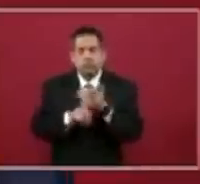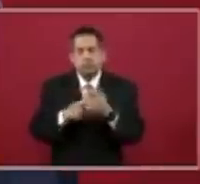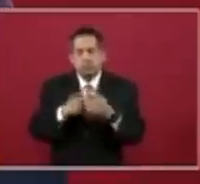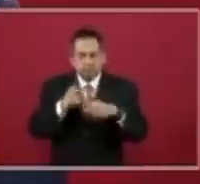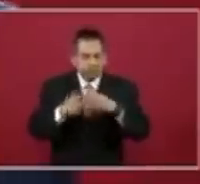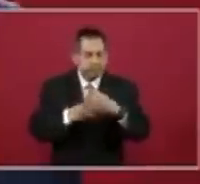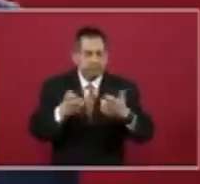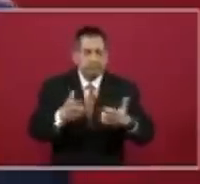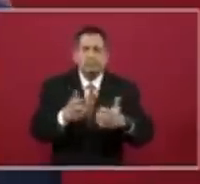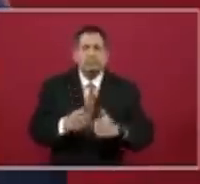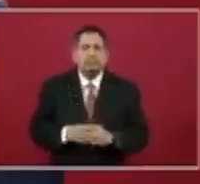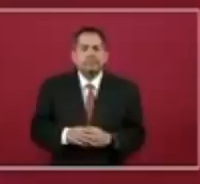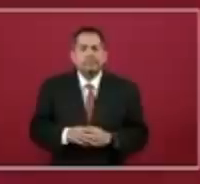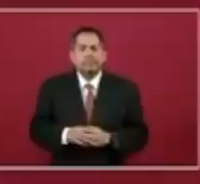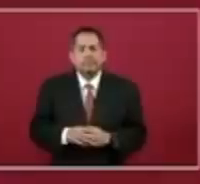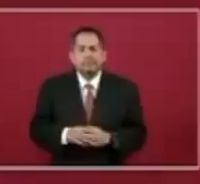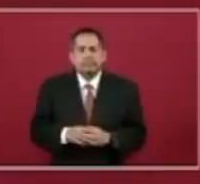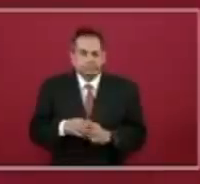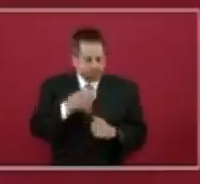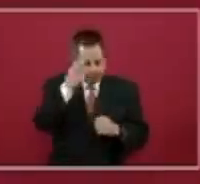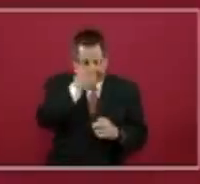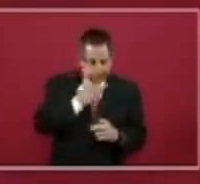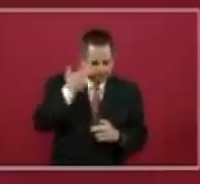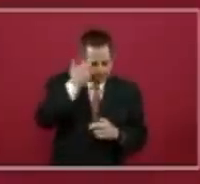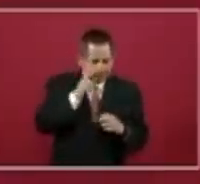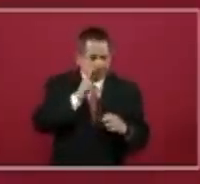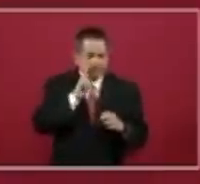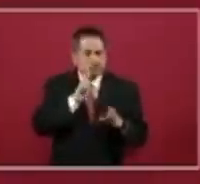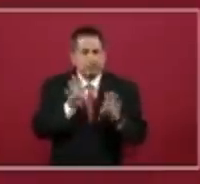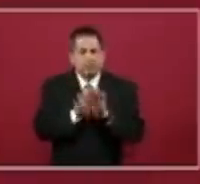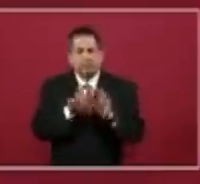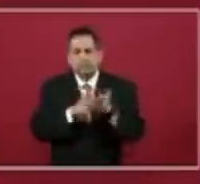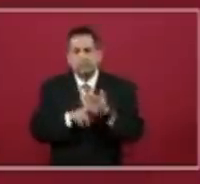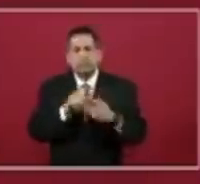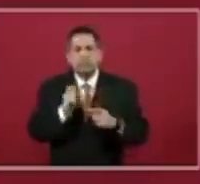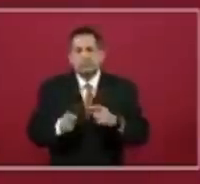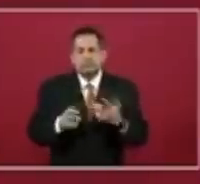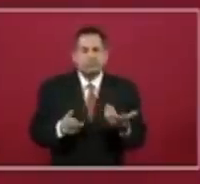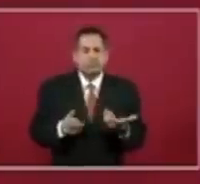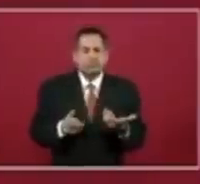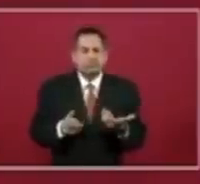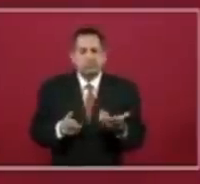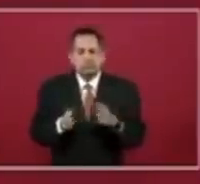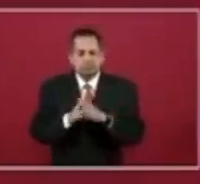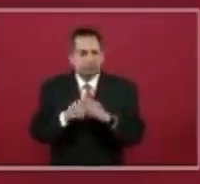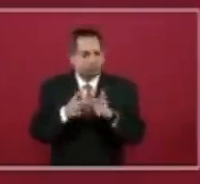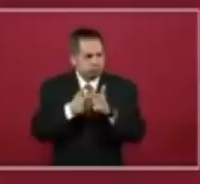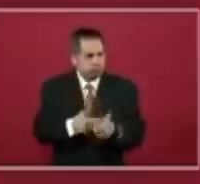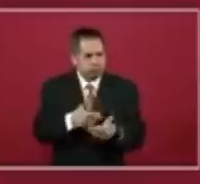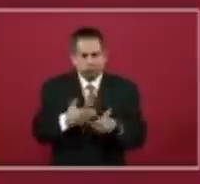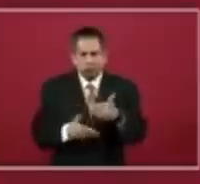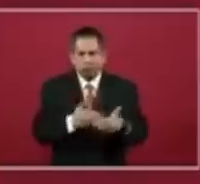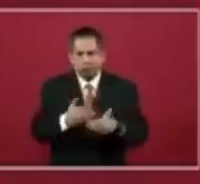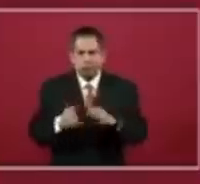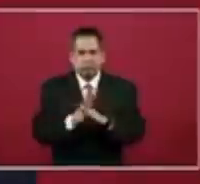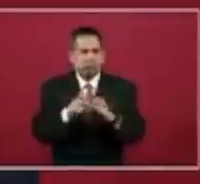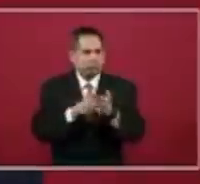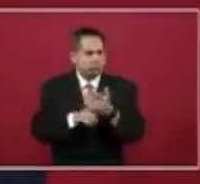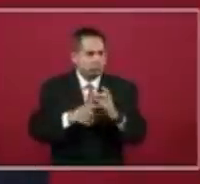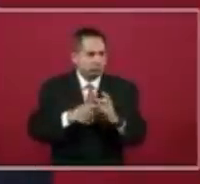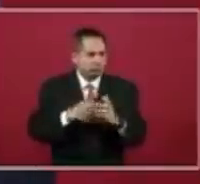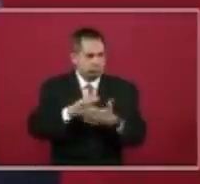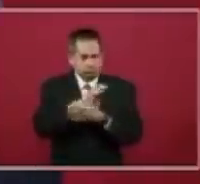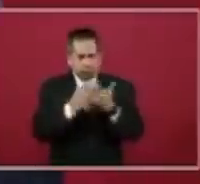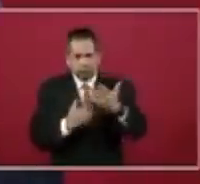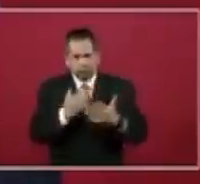vamos a revisar la posibilidad de seguir con esos contratos.